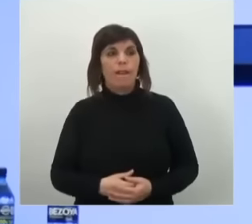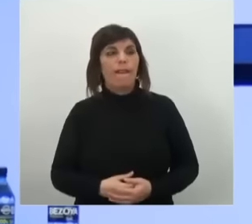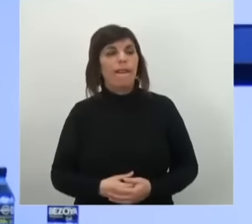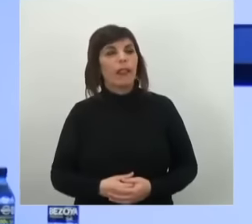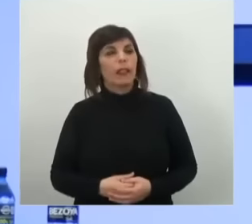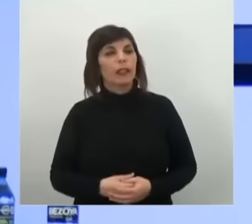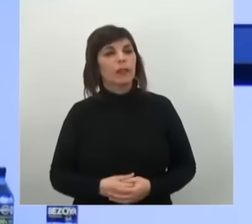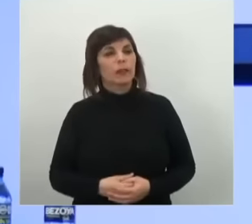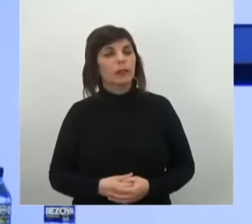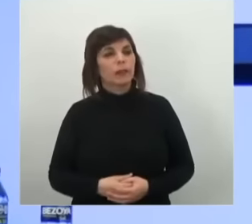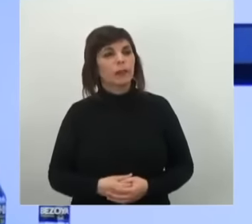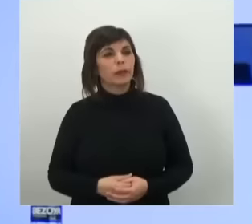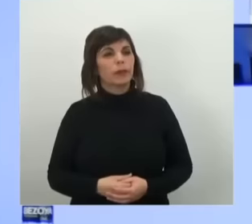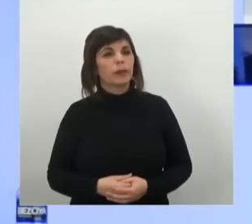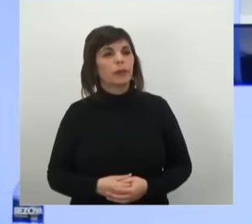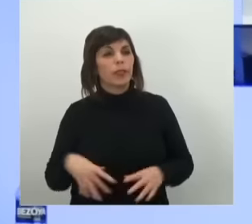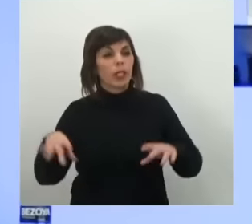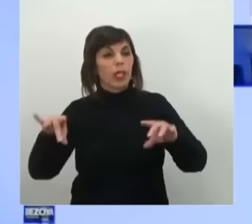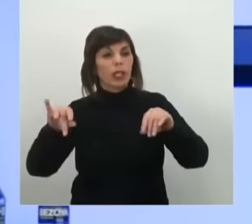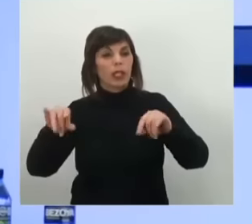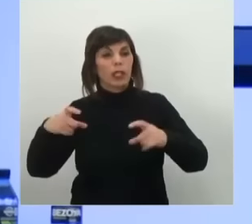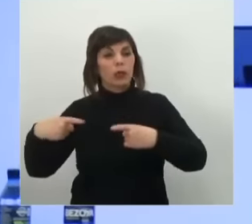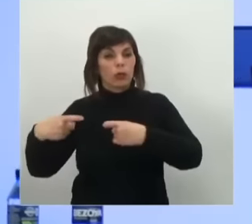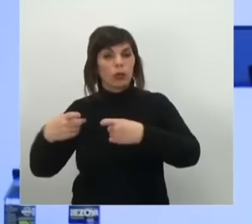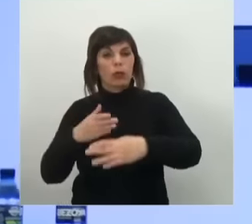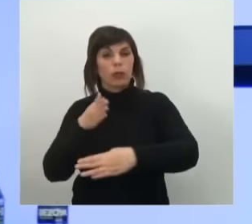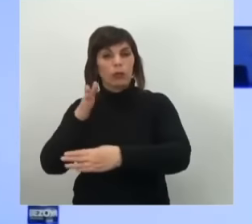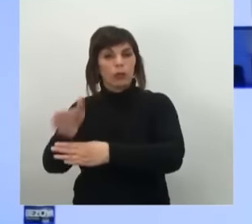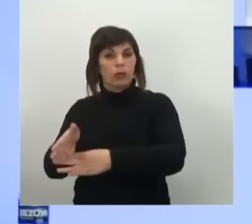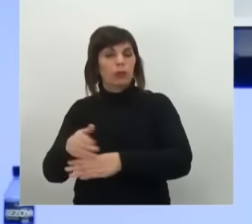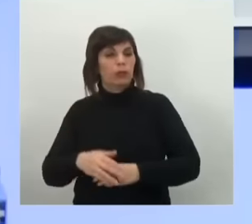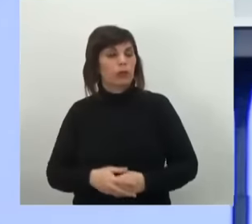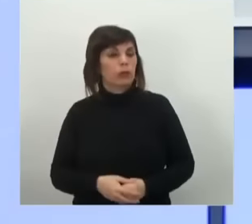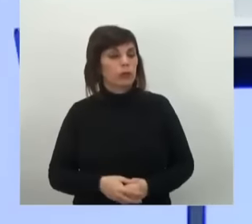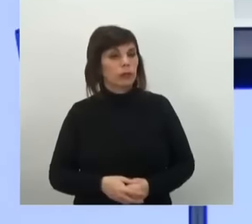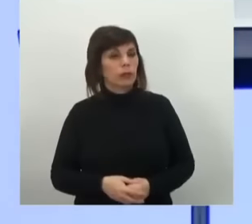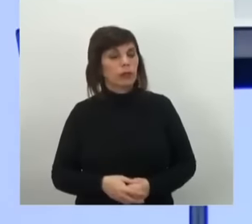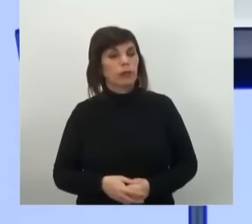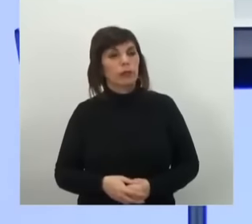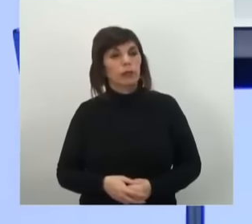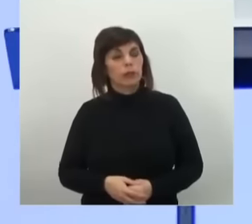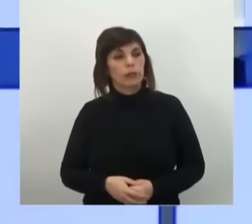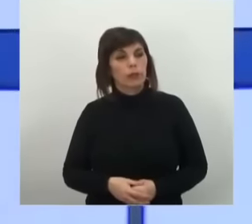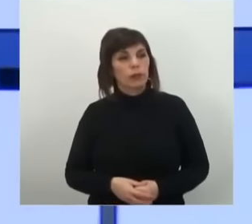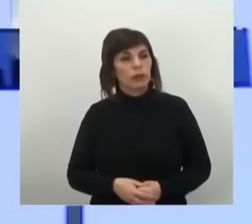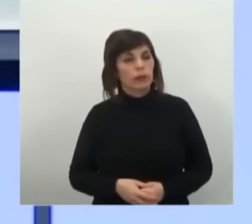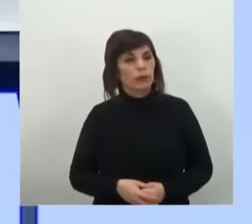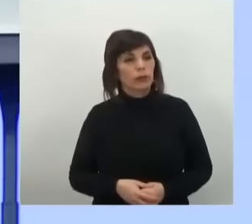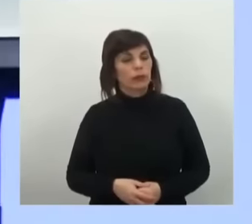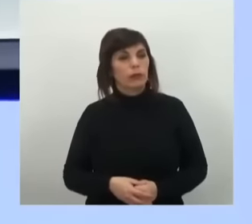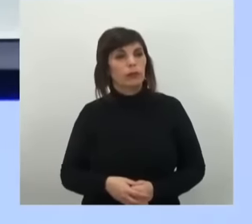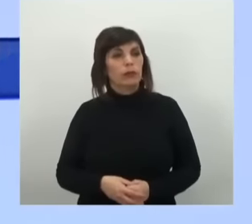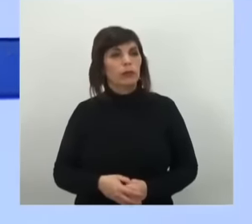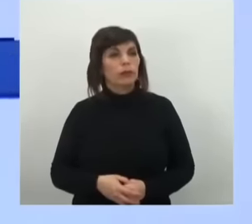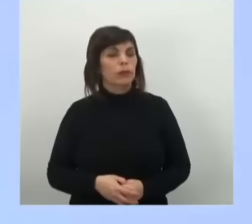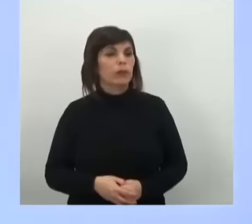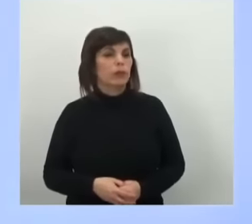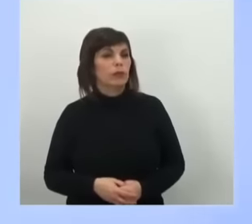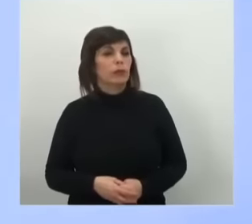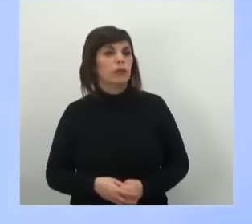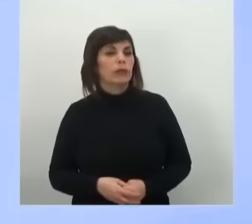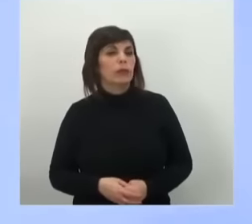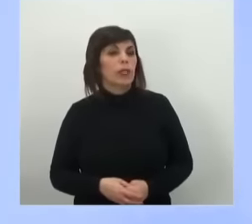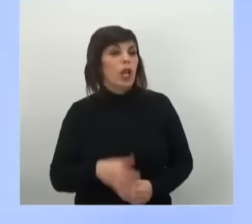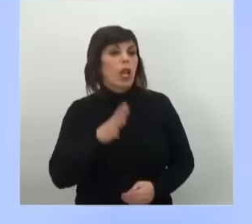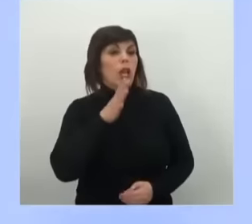estaban entrando en el territorio enemigo ellos sabían de hecho Es más hasta posiblemente con el mismísimo